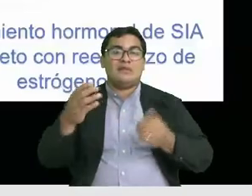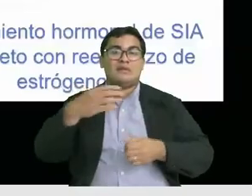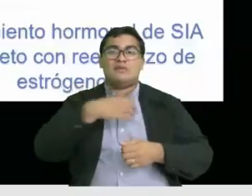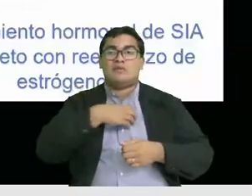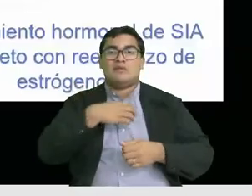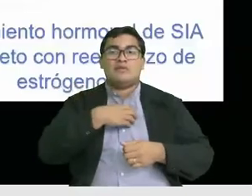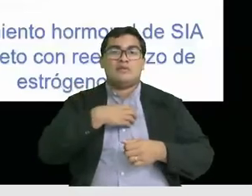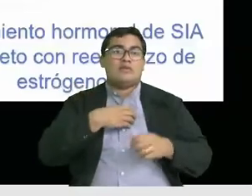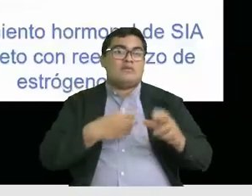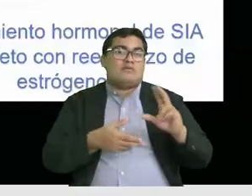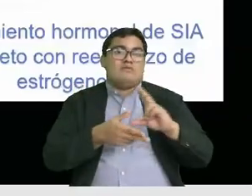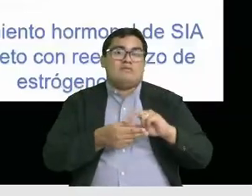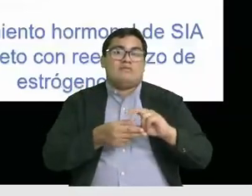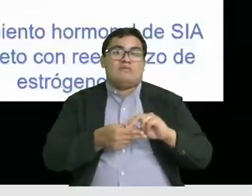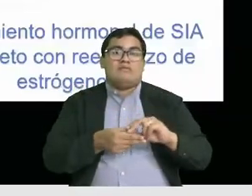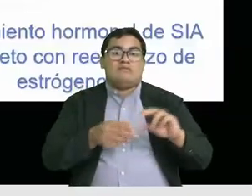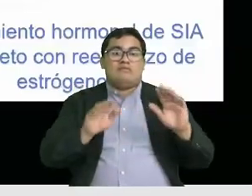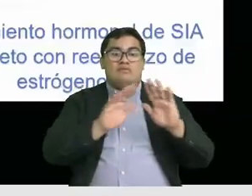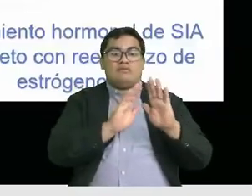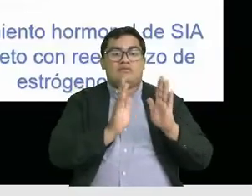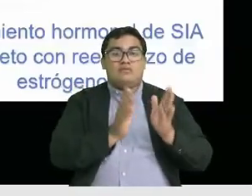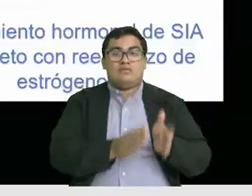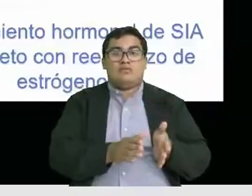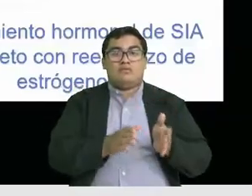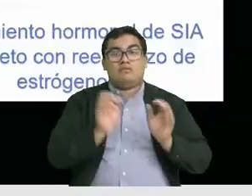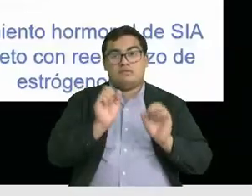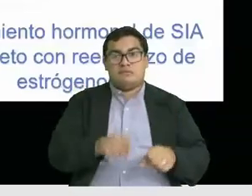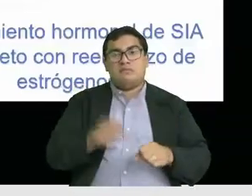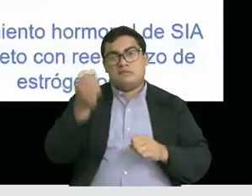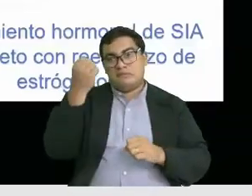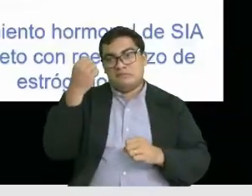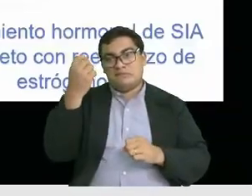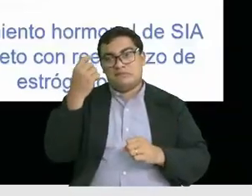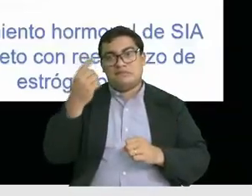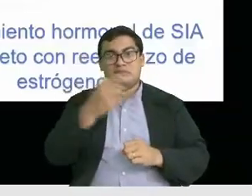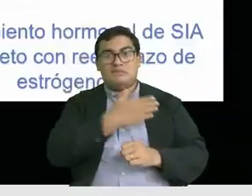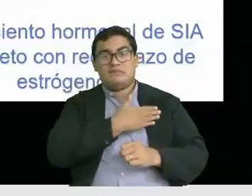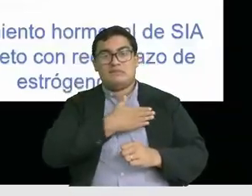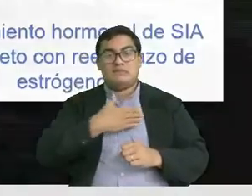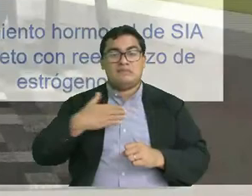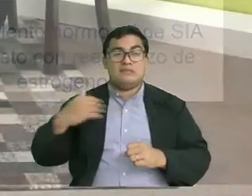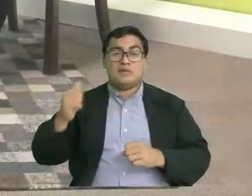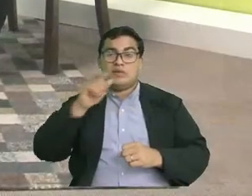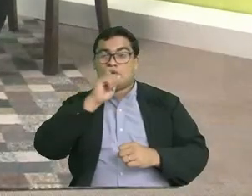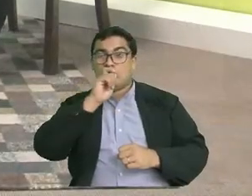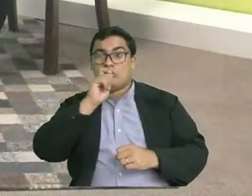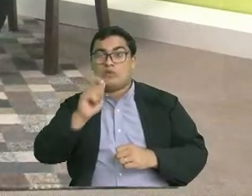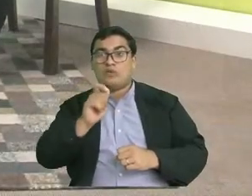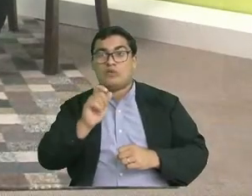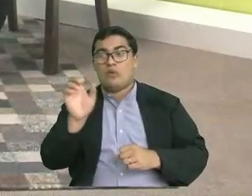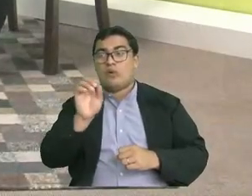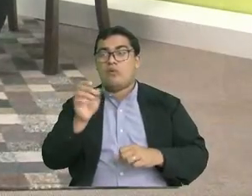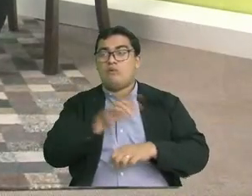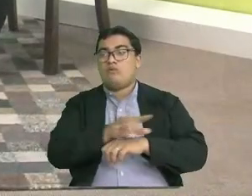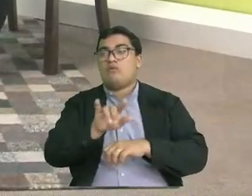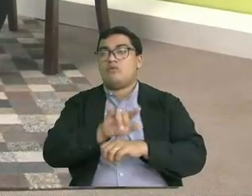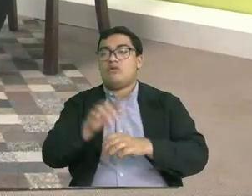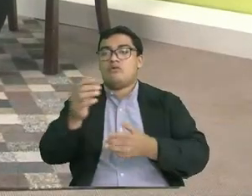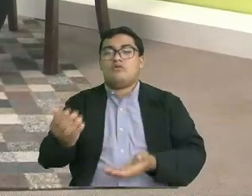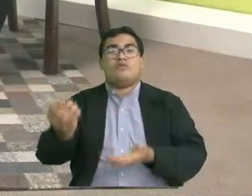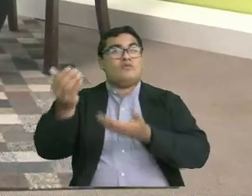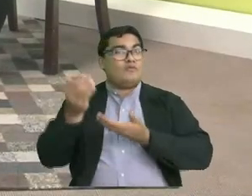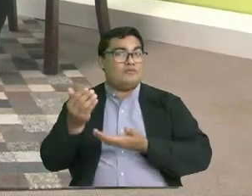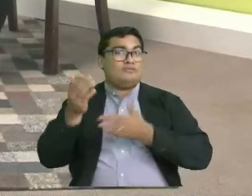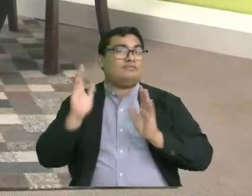homosexual. Una mujer tal vez la puede entender mejor. Es su opción. Pueden adoptar un niño o una niña. Igual